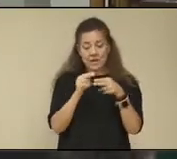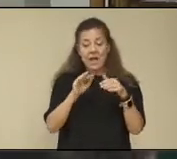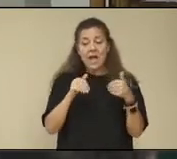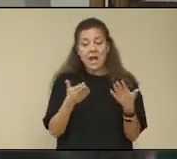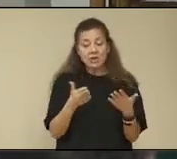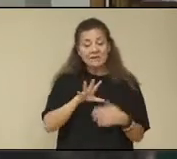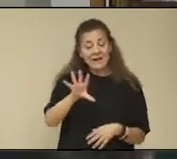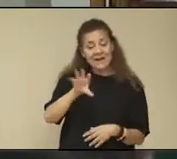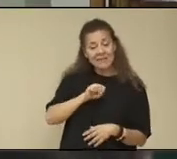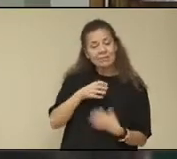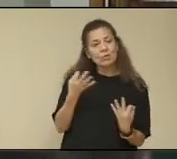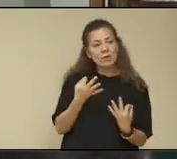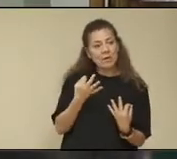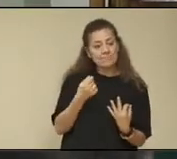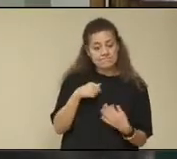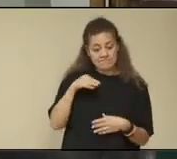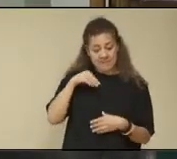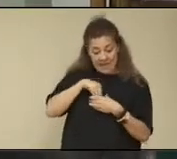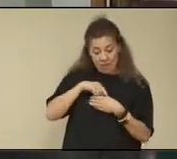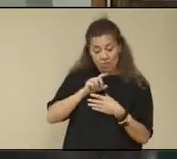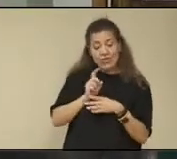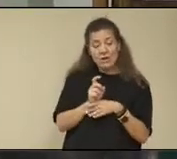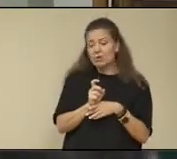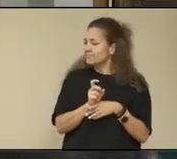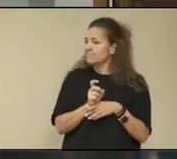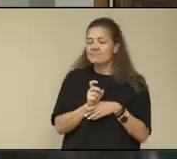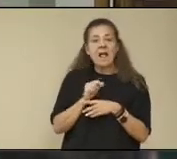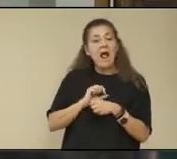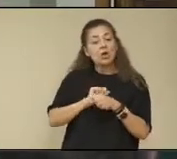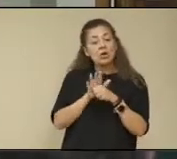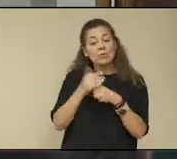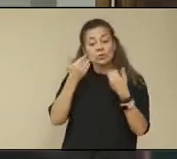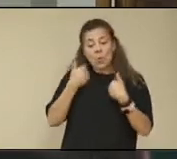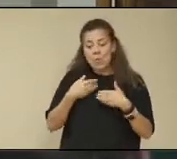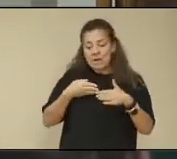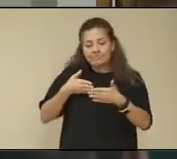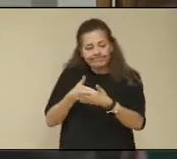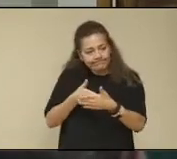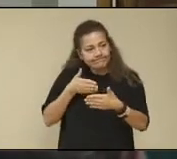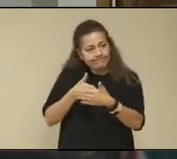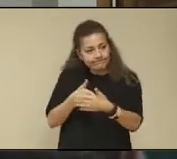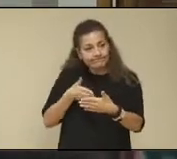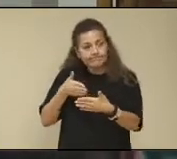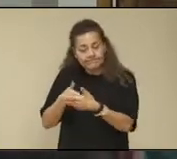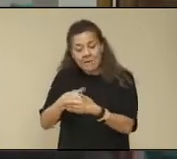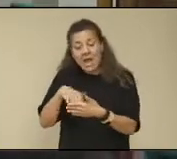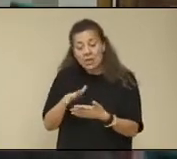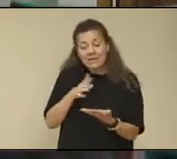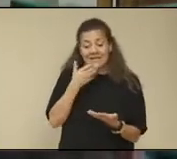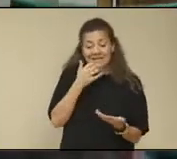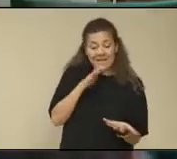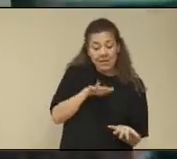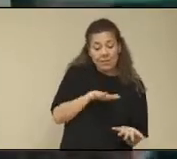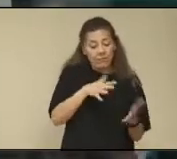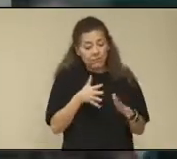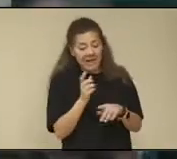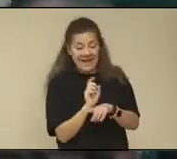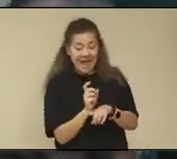el receptor que tienen los ratones no le permite al coronavirus humano entrar, y lo que se hace humanizando los ratones